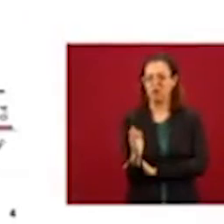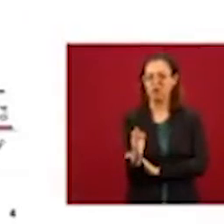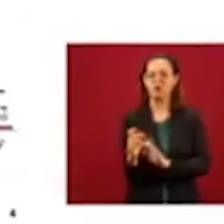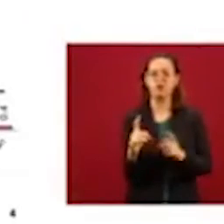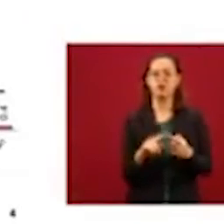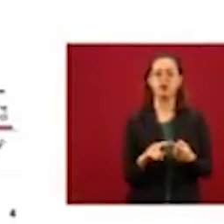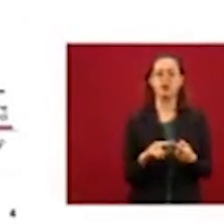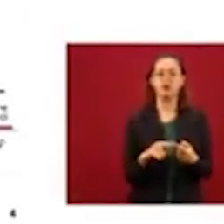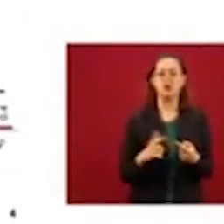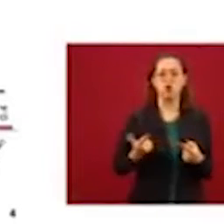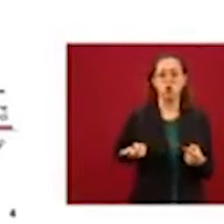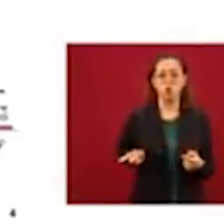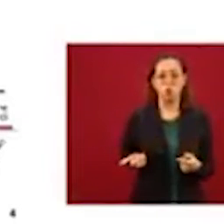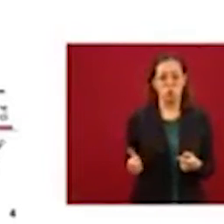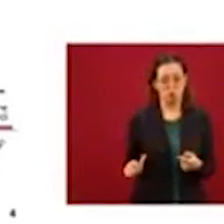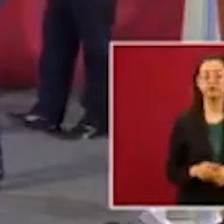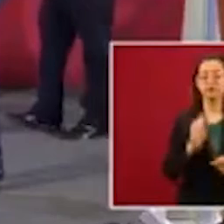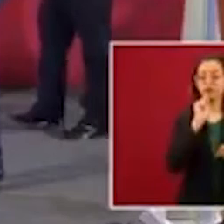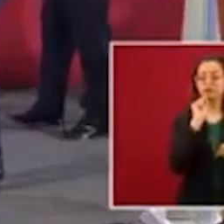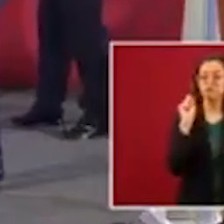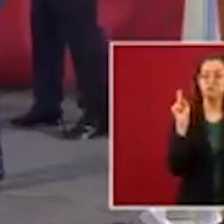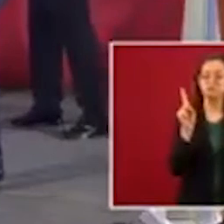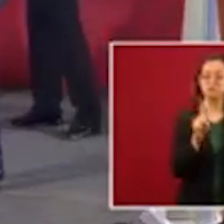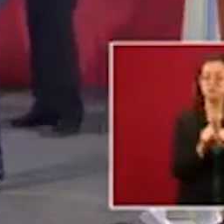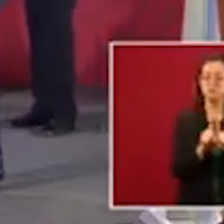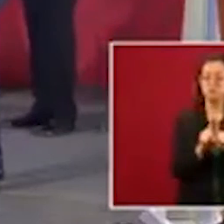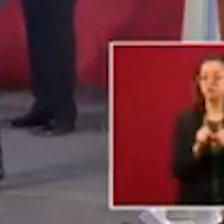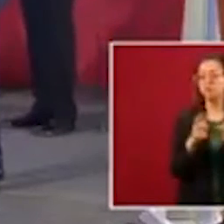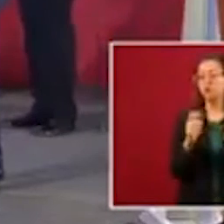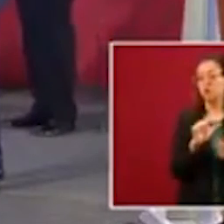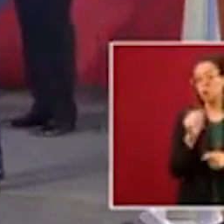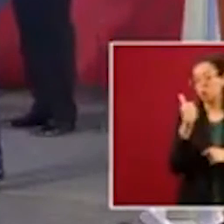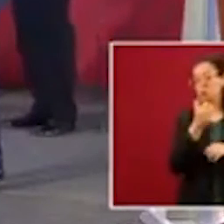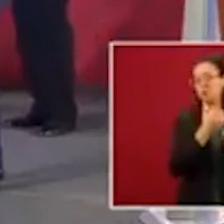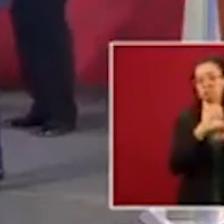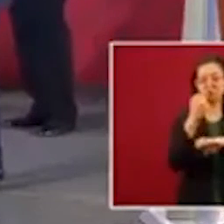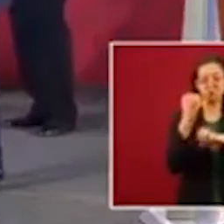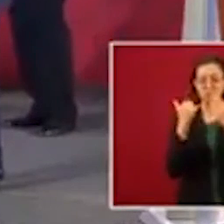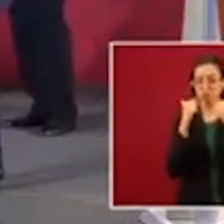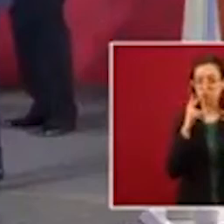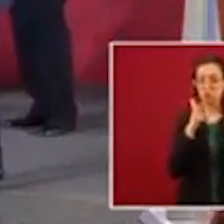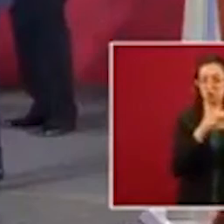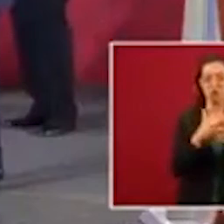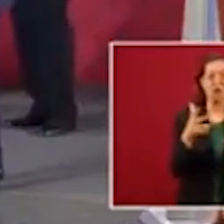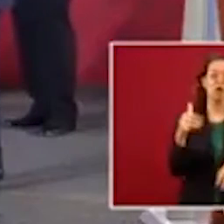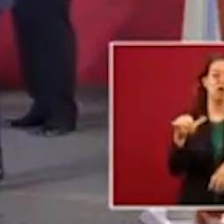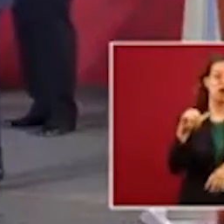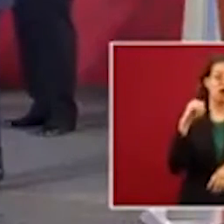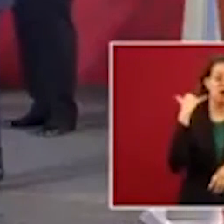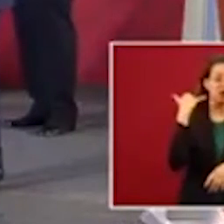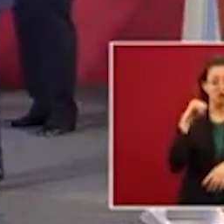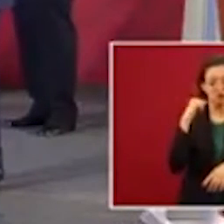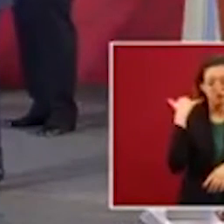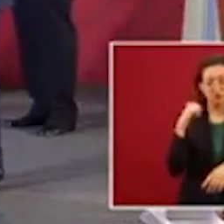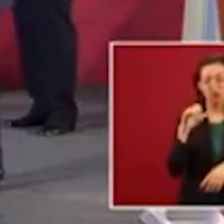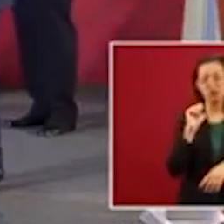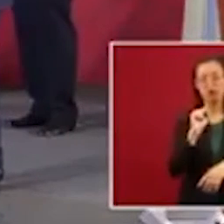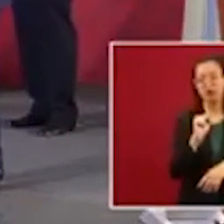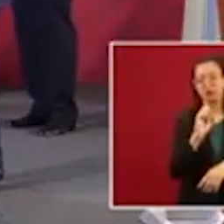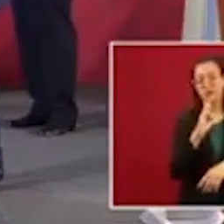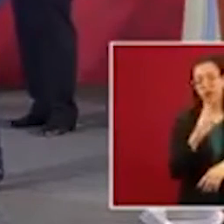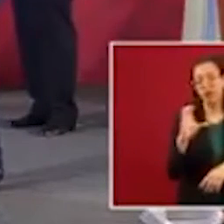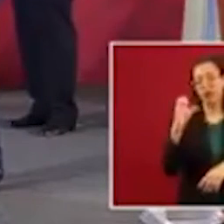tijuana se registró una baja pues en los últimos meses el paso de 20.25 homicidios a 17.26